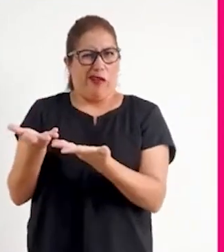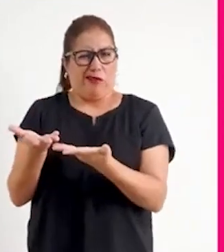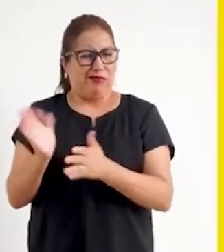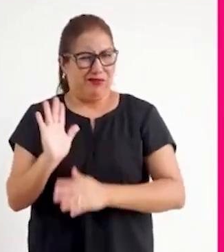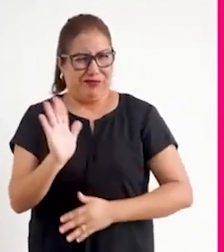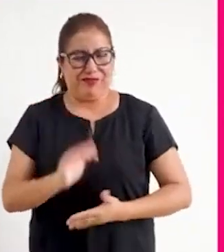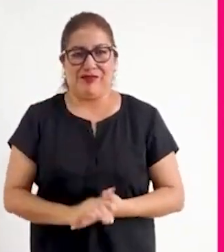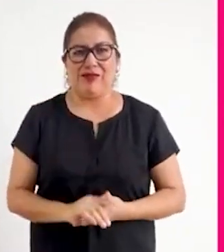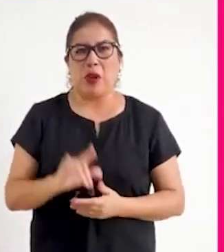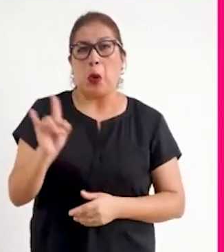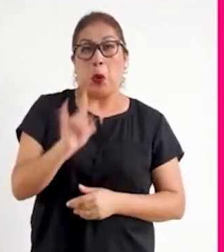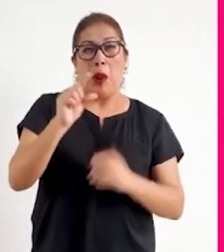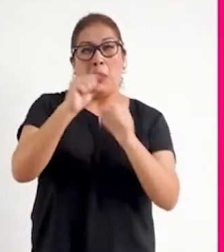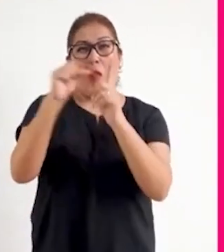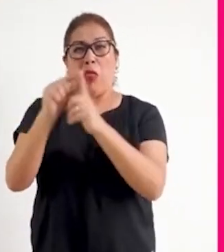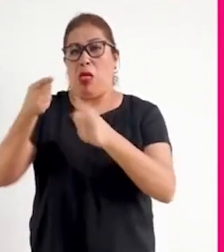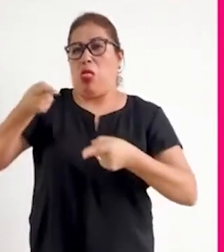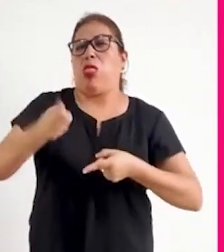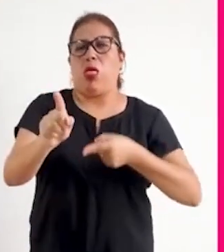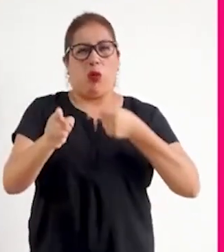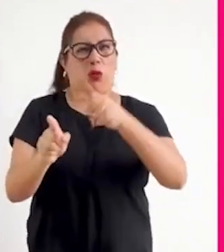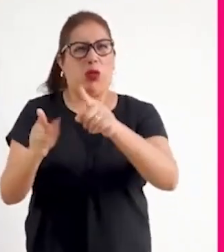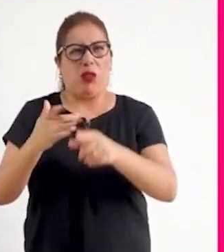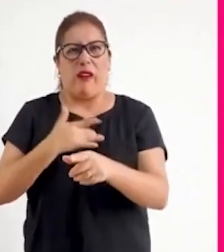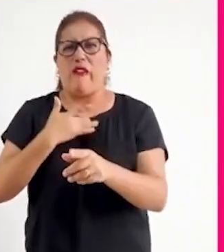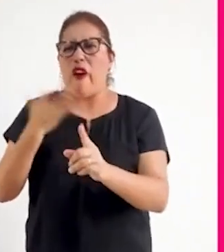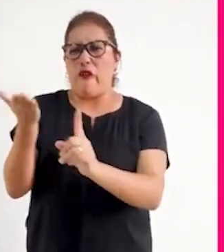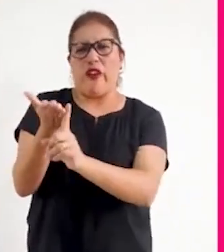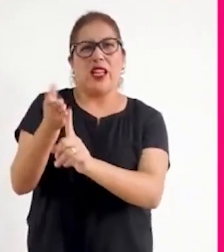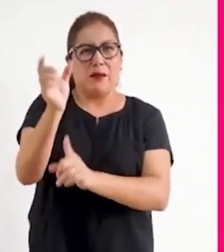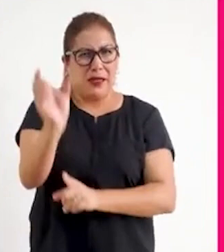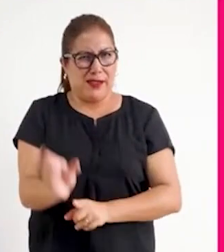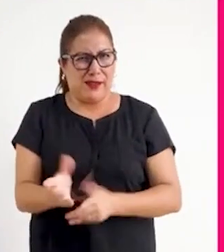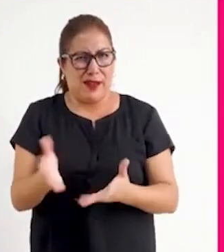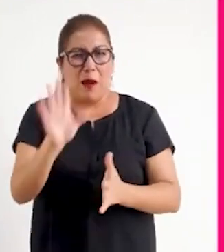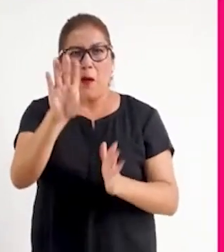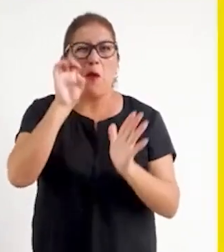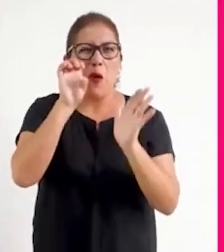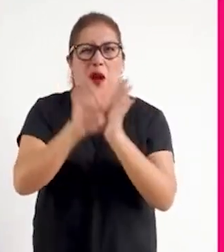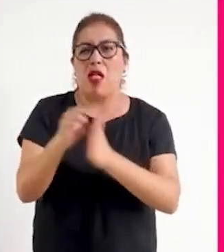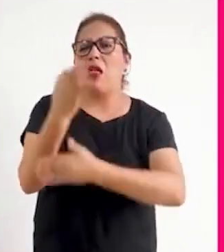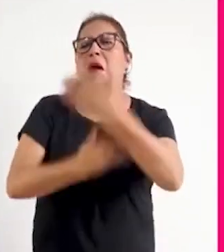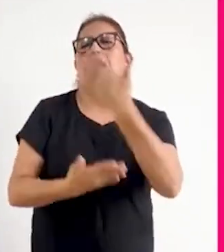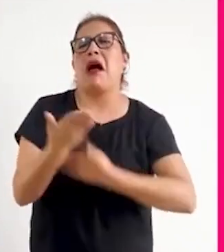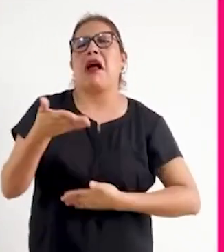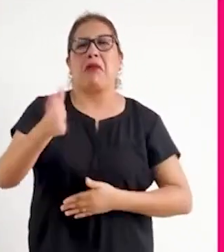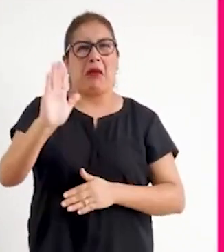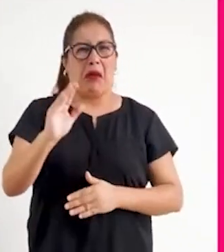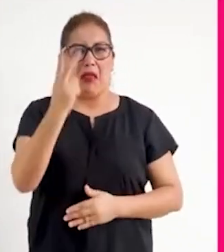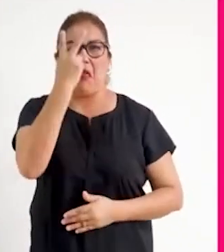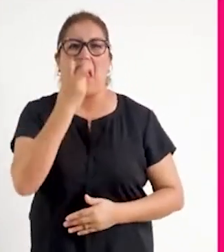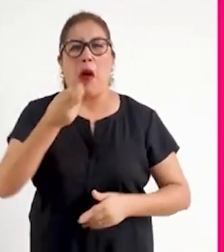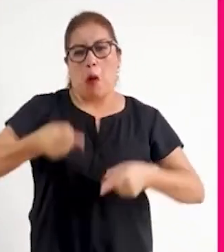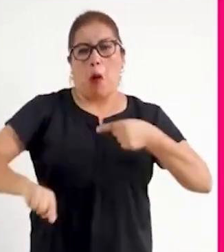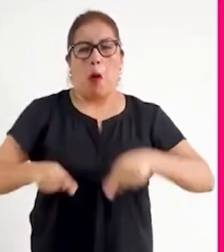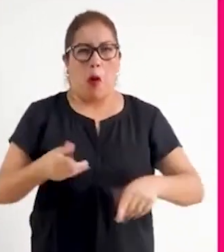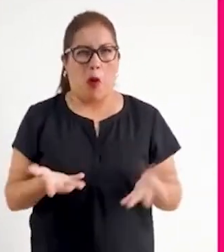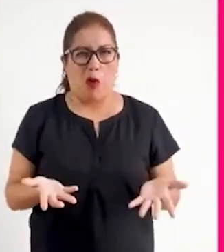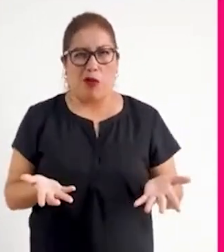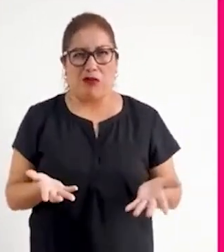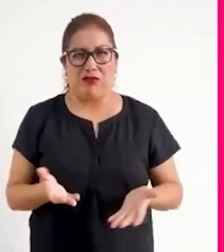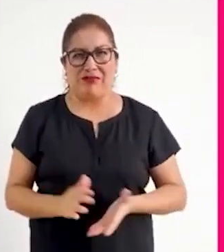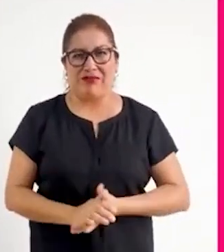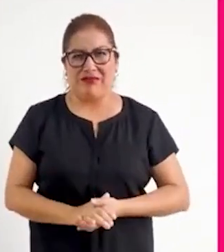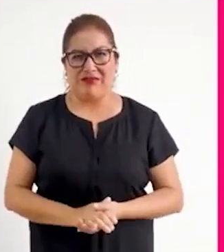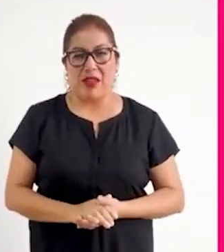define. Evitemos usar términos peyorativos que afecten la dignidad de la persona, por ejemplo, discapacitado, ciego